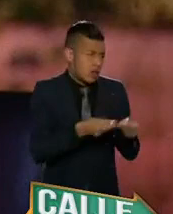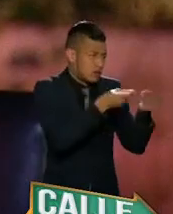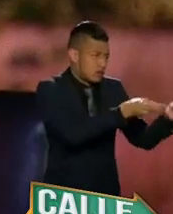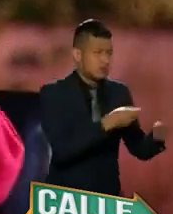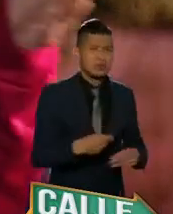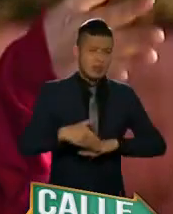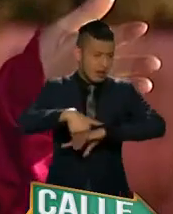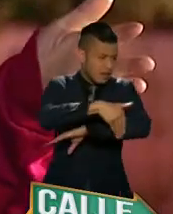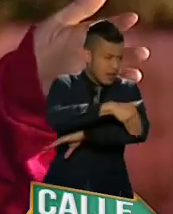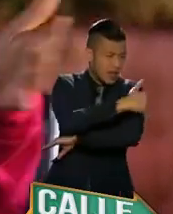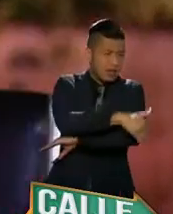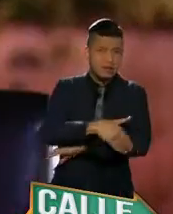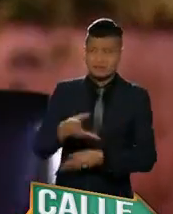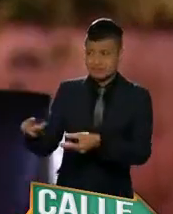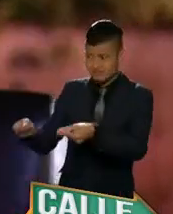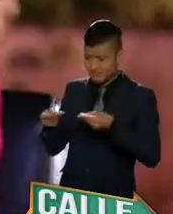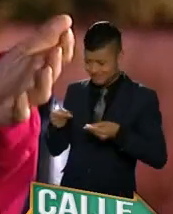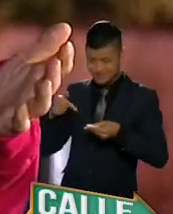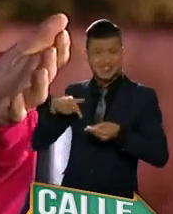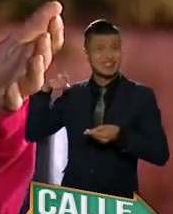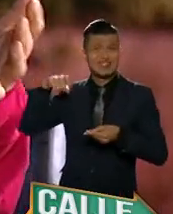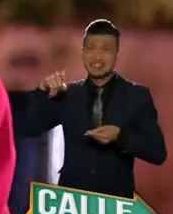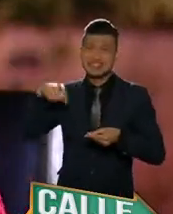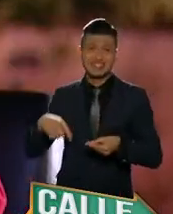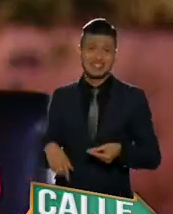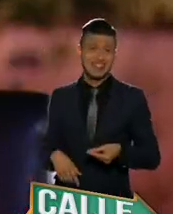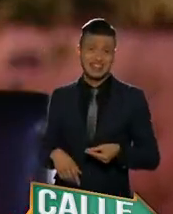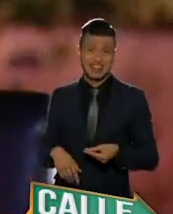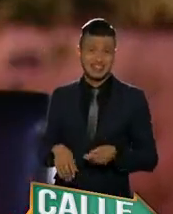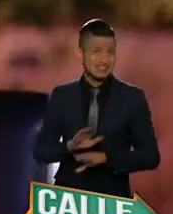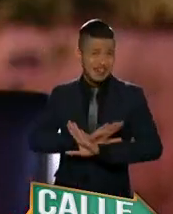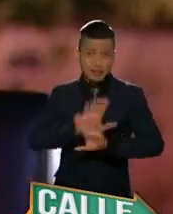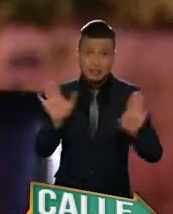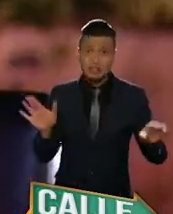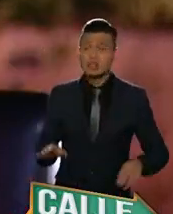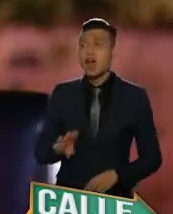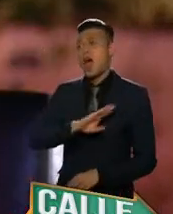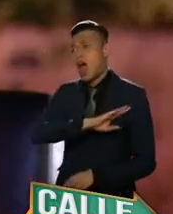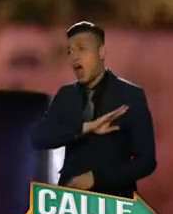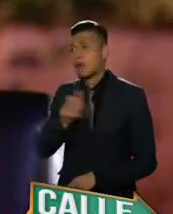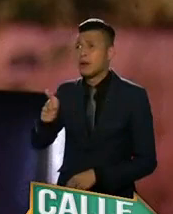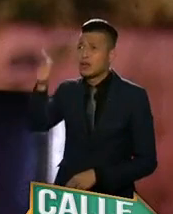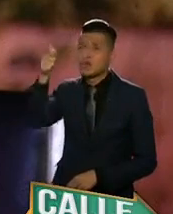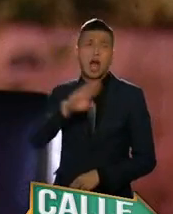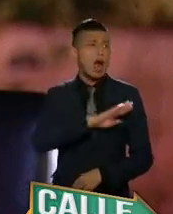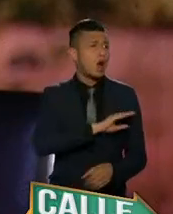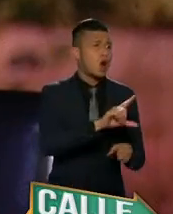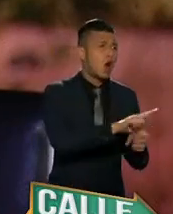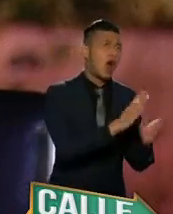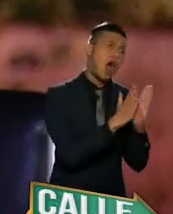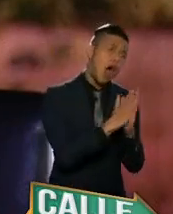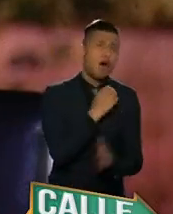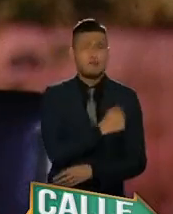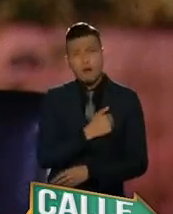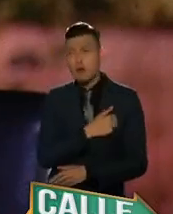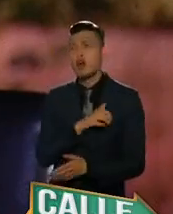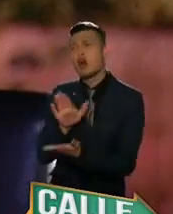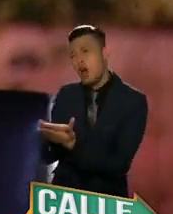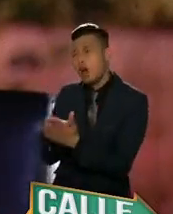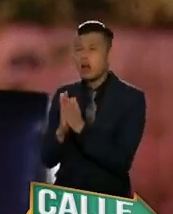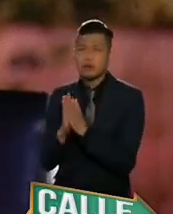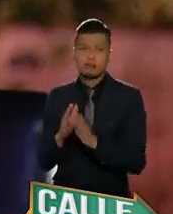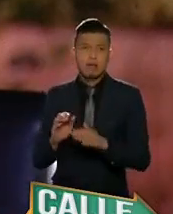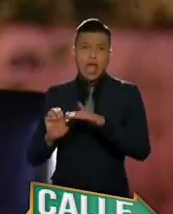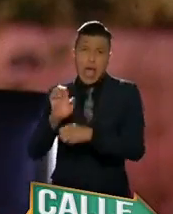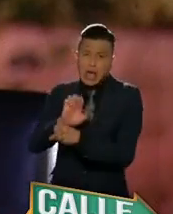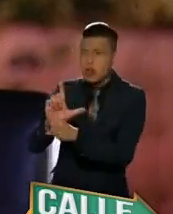digo, ya no es así, querido, ya no le tienen que pedir favores ni a la alcaldesa mayor, ni a la alcaldesa local, ni a los ediles. Esto ahora